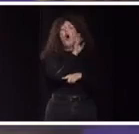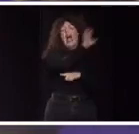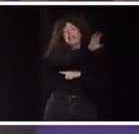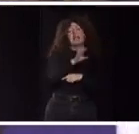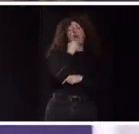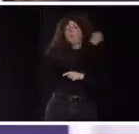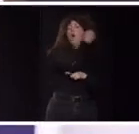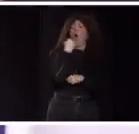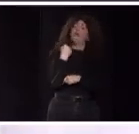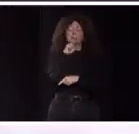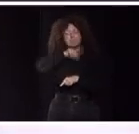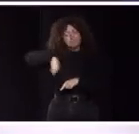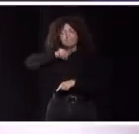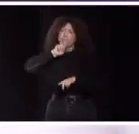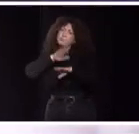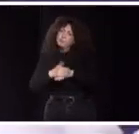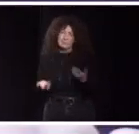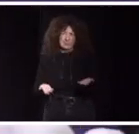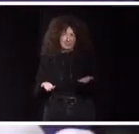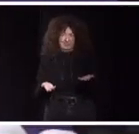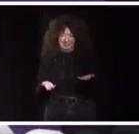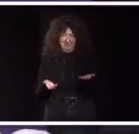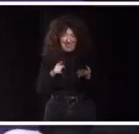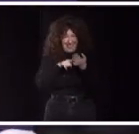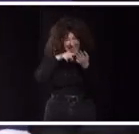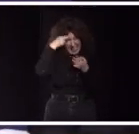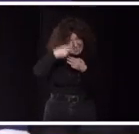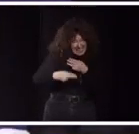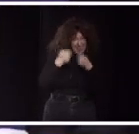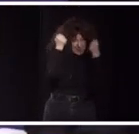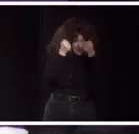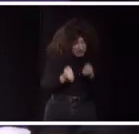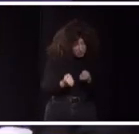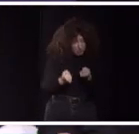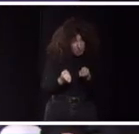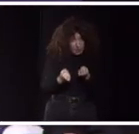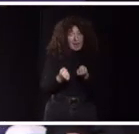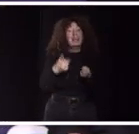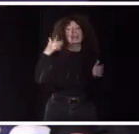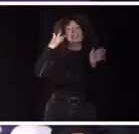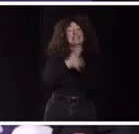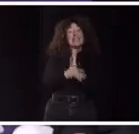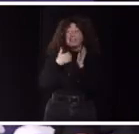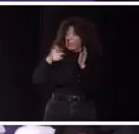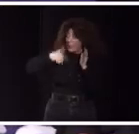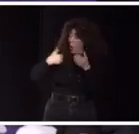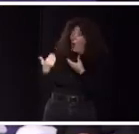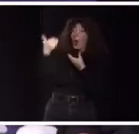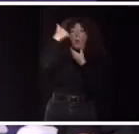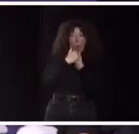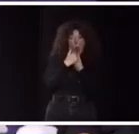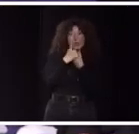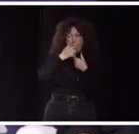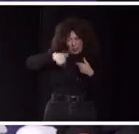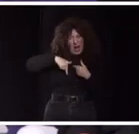muy poderosos. Respeto institucional significa que si nos votan siendo republicanas, seamos